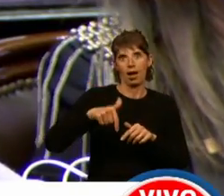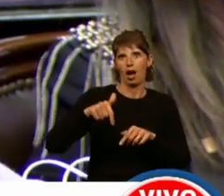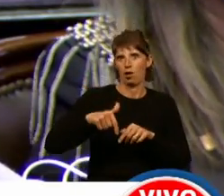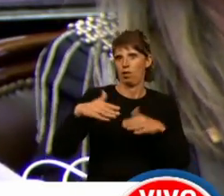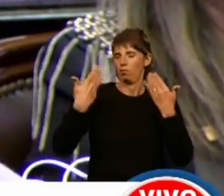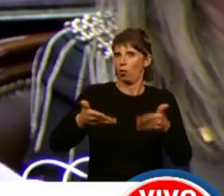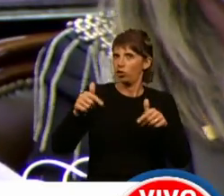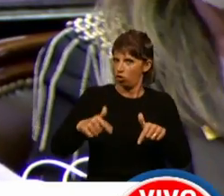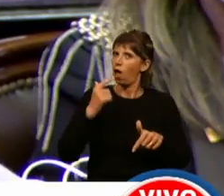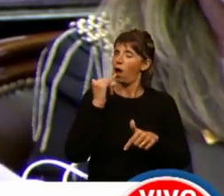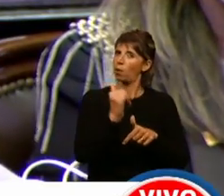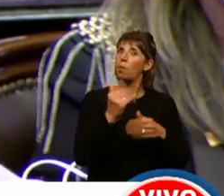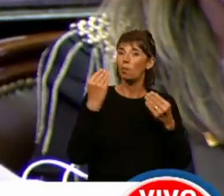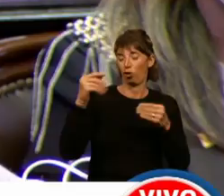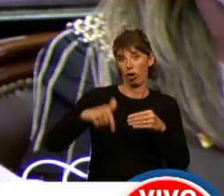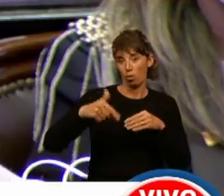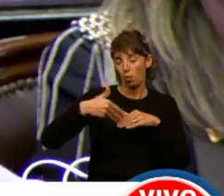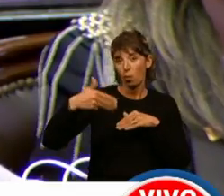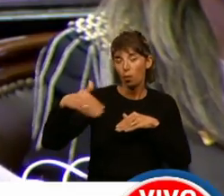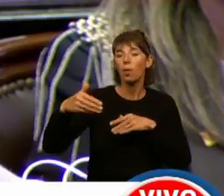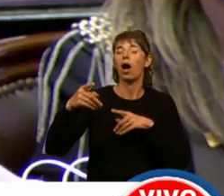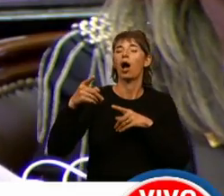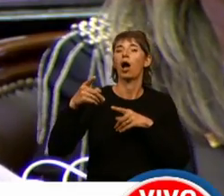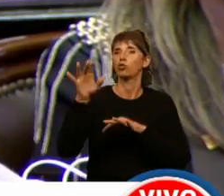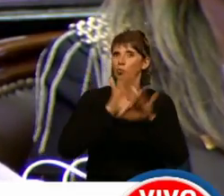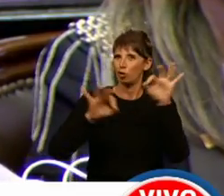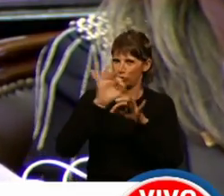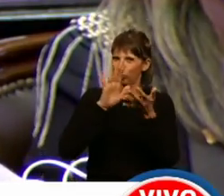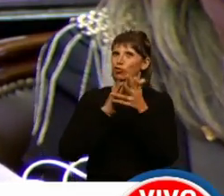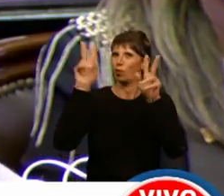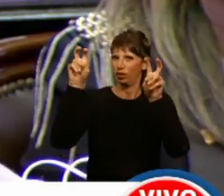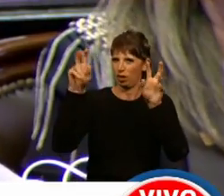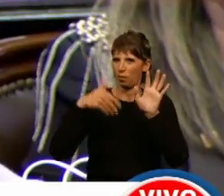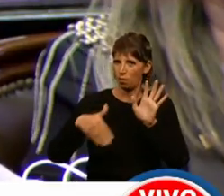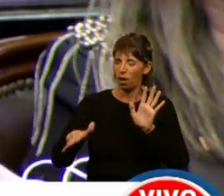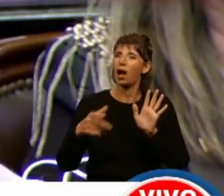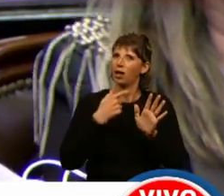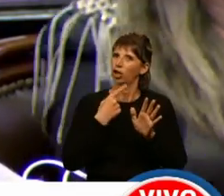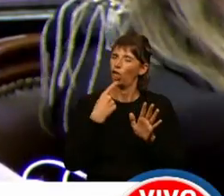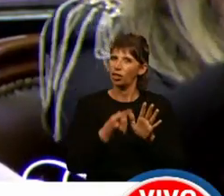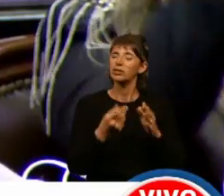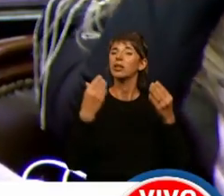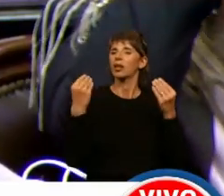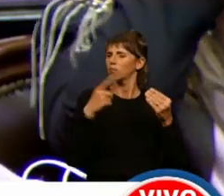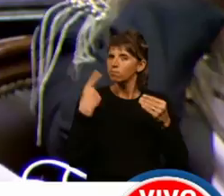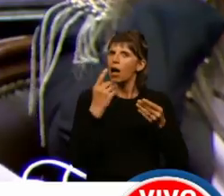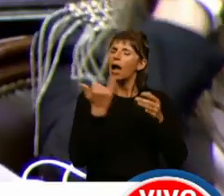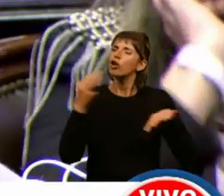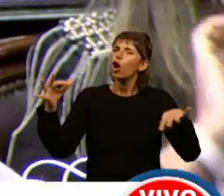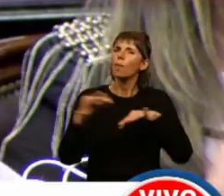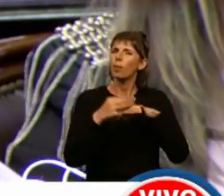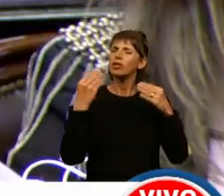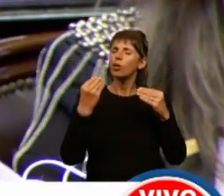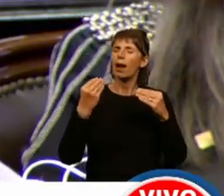que vamos a tratar proyectos muy importantes en esta en esa materia y ahondar y reafirmar el compromiso por una argentina más inclusiva